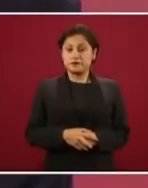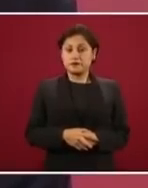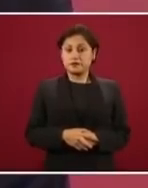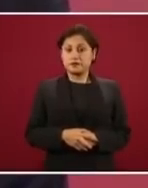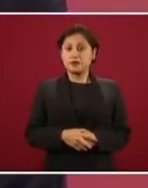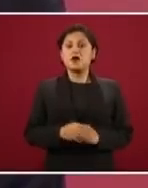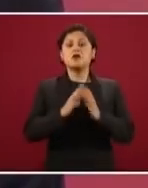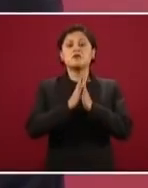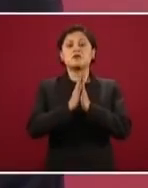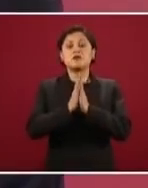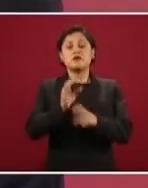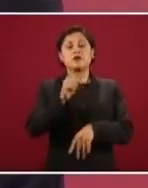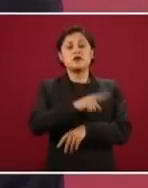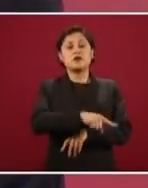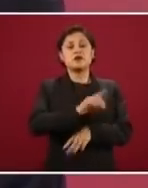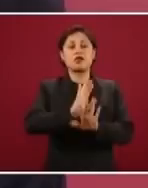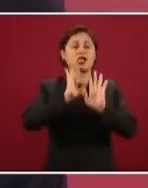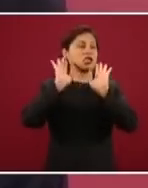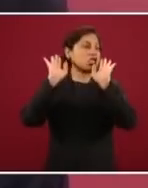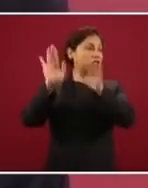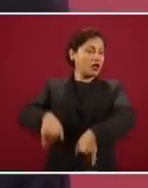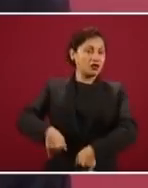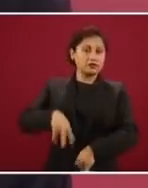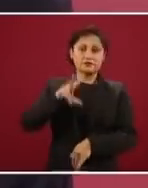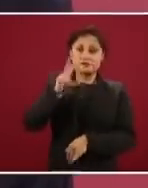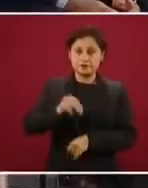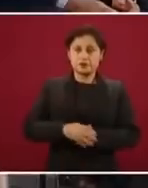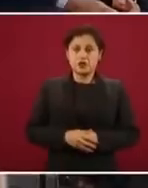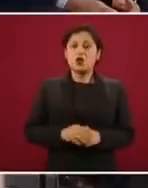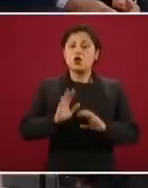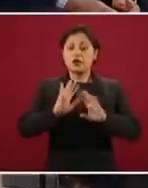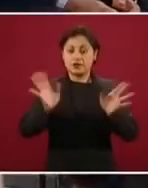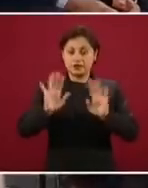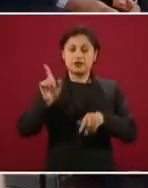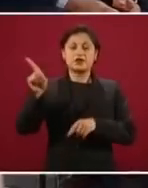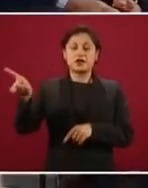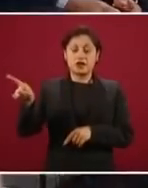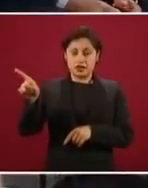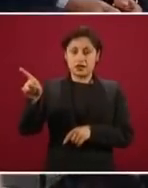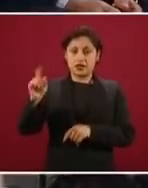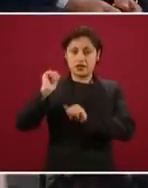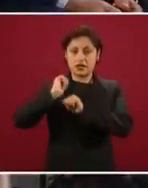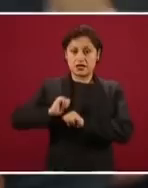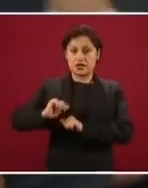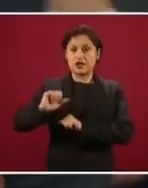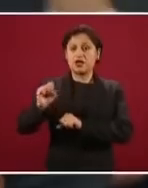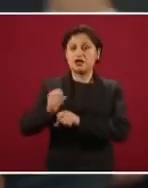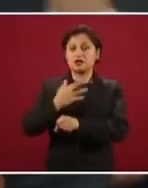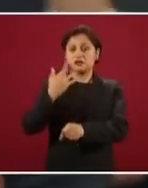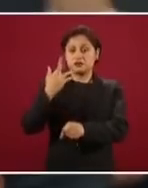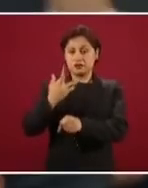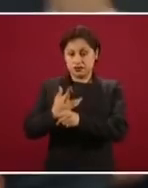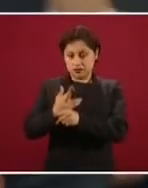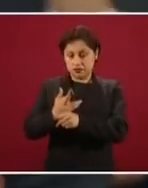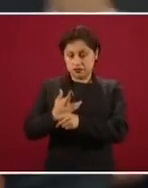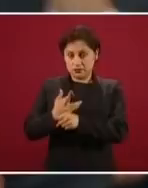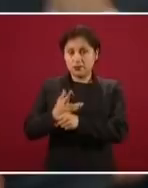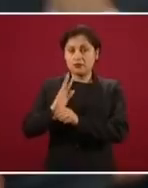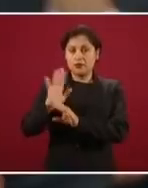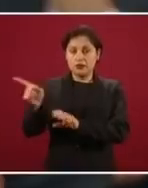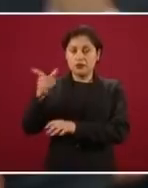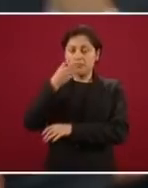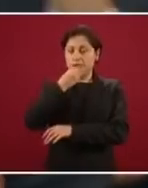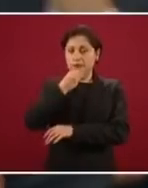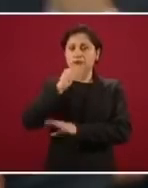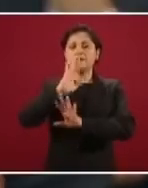rendirse ya mantener ese criterio y es posible que hoy le puede entregar todo el legajo de de